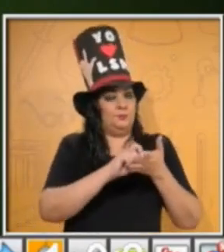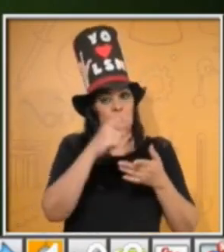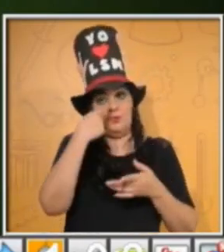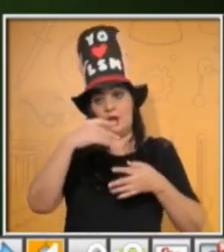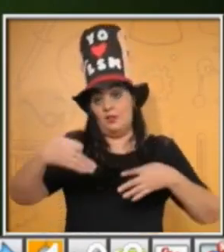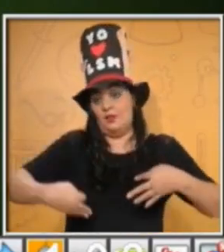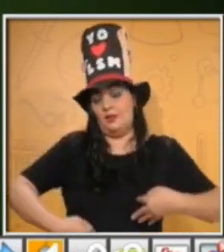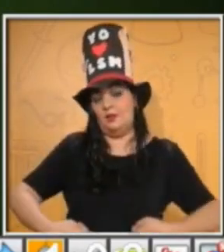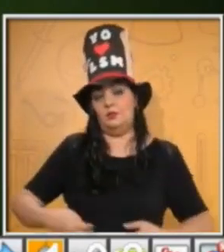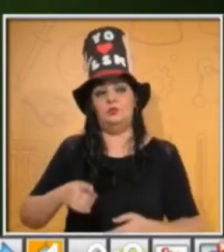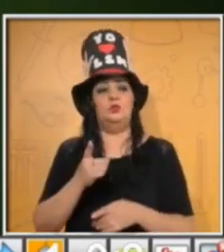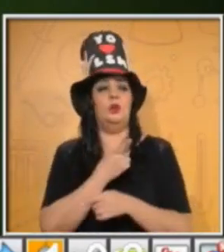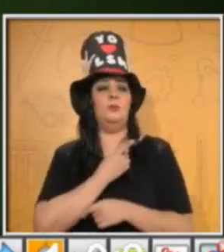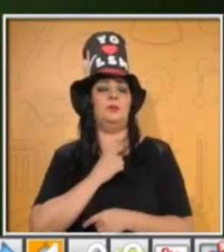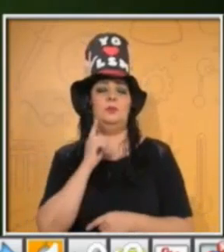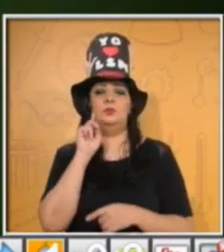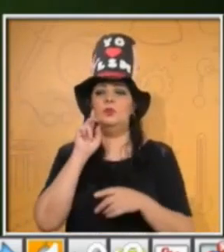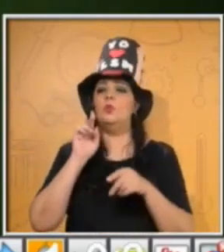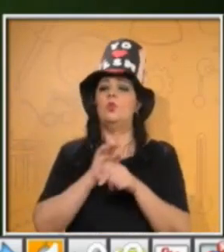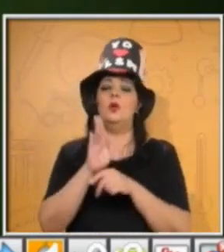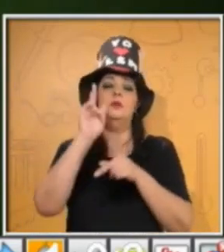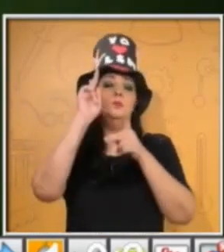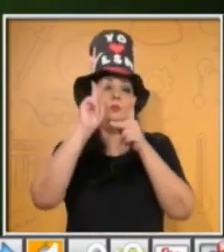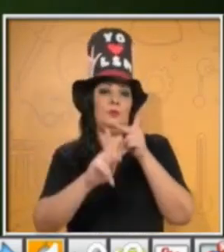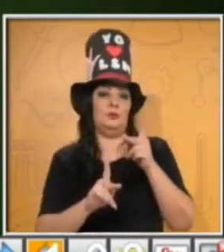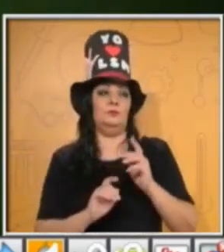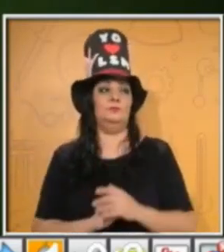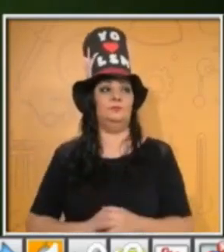para mencionarlas. Las partes son